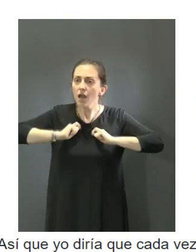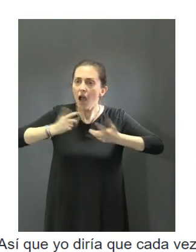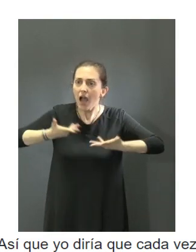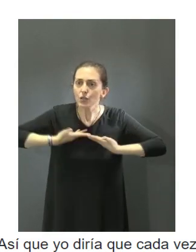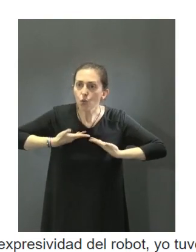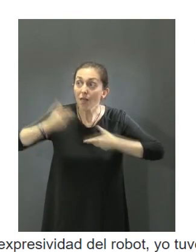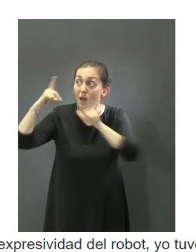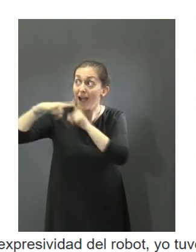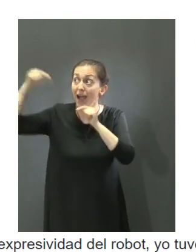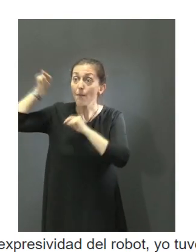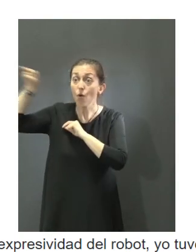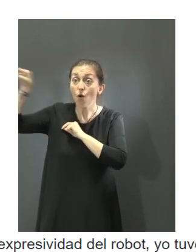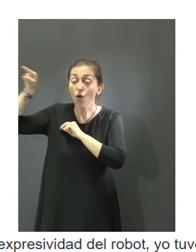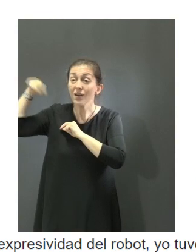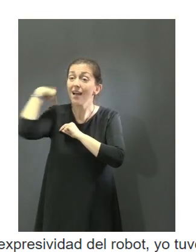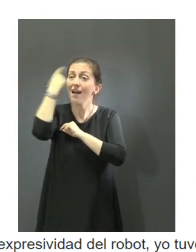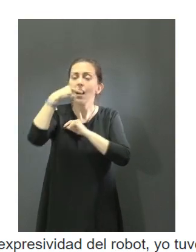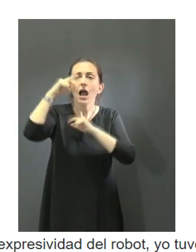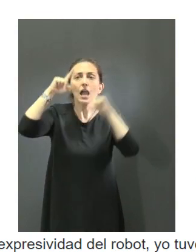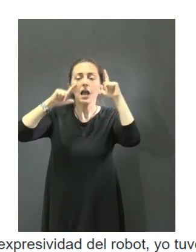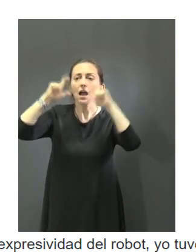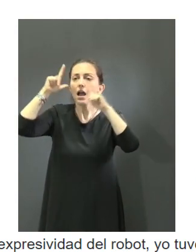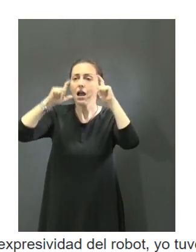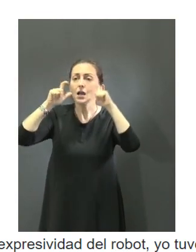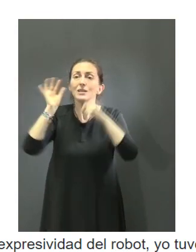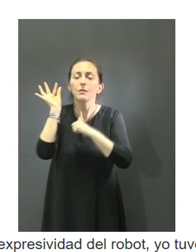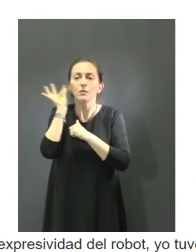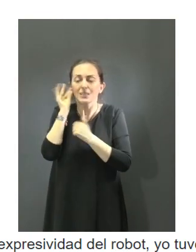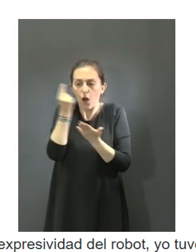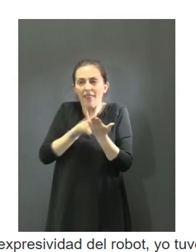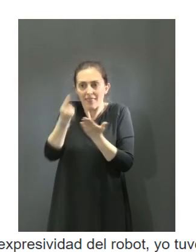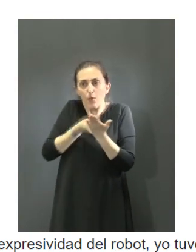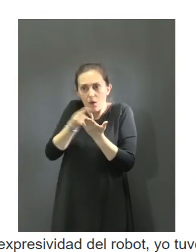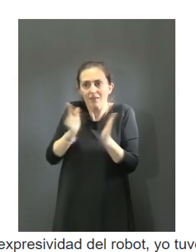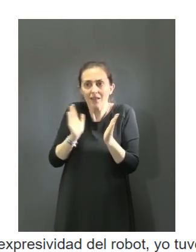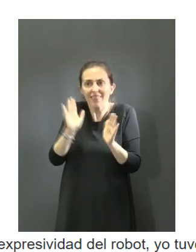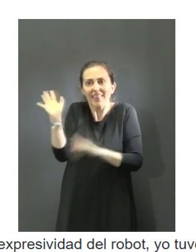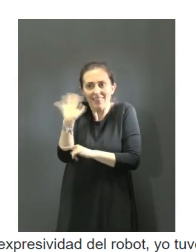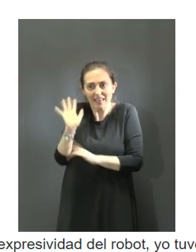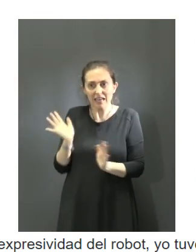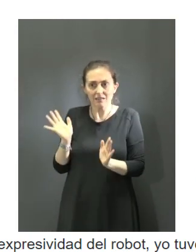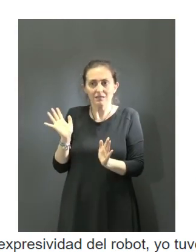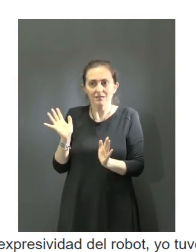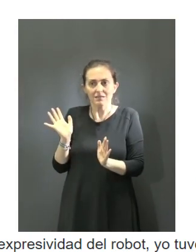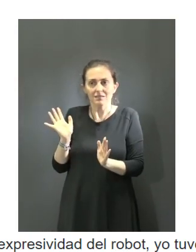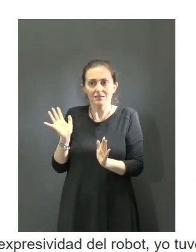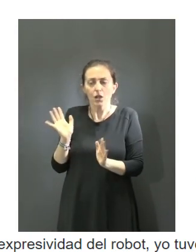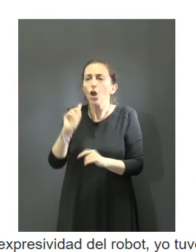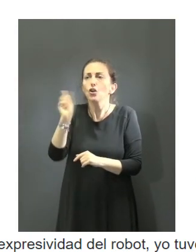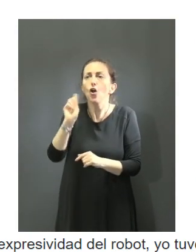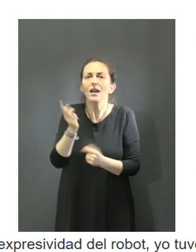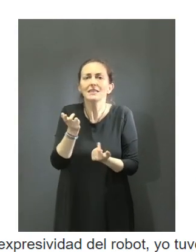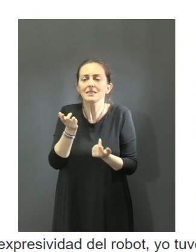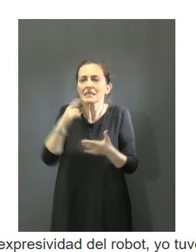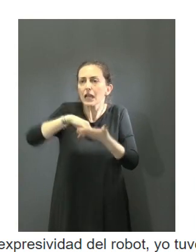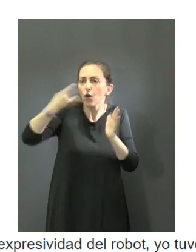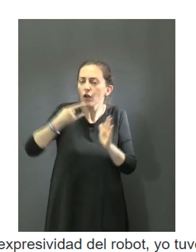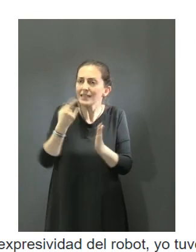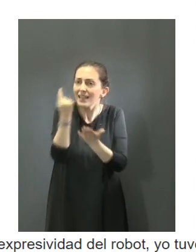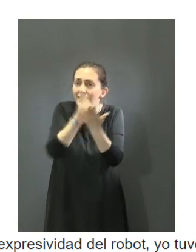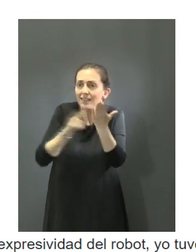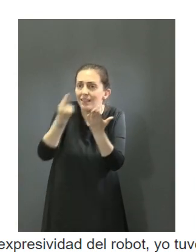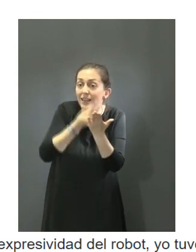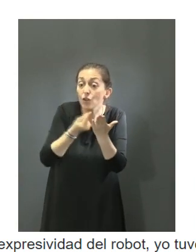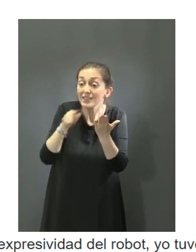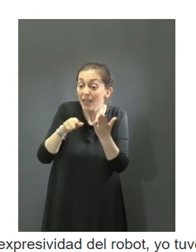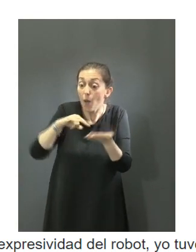La persona que diseña las expresiones del robot es una diseñadora, es una animadora que se dedica al cine. Ni siquiera Y entonces, en este tipo de